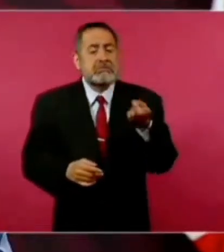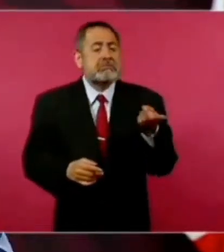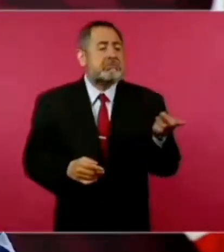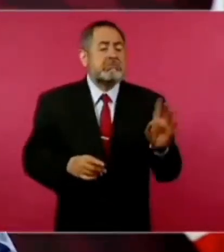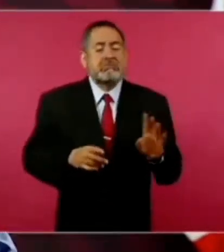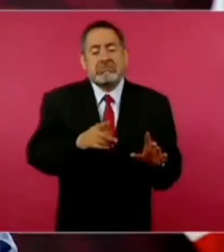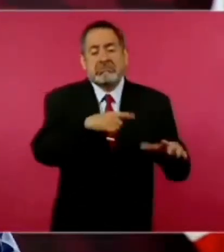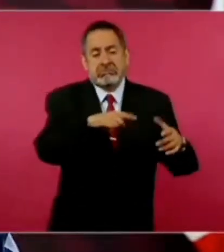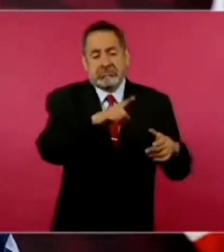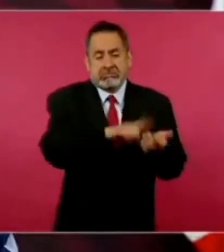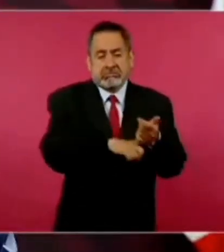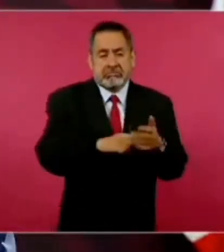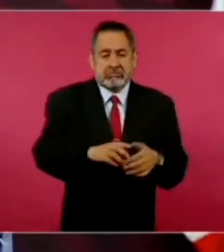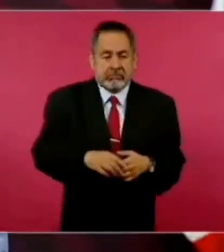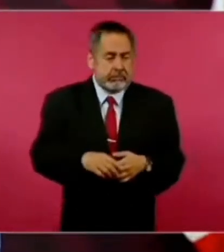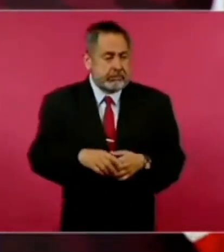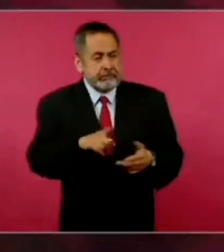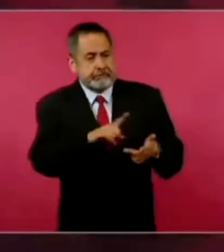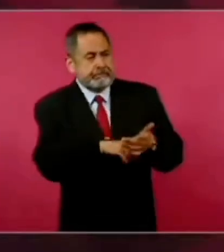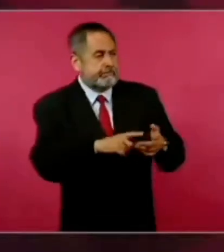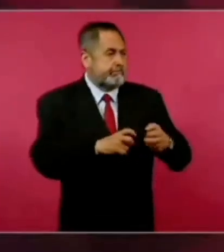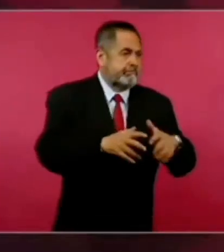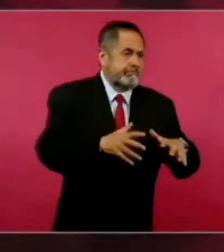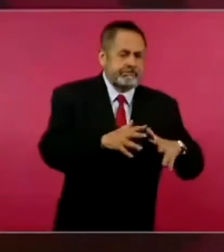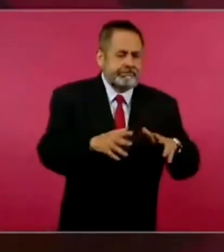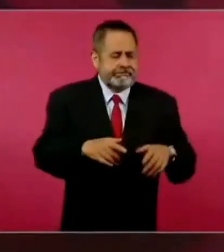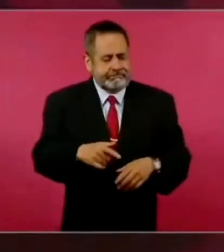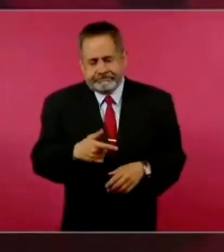supuestamente están nerviosos,